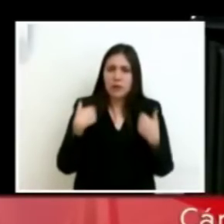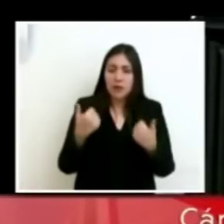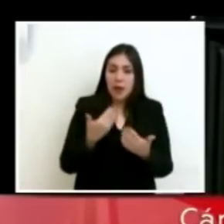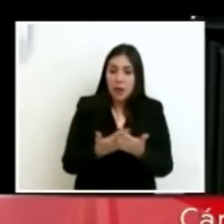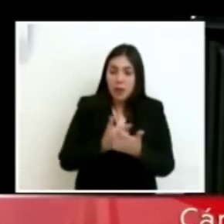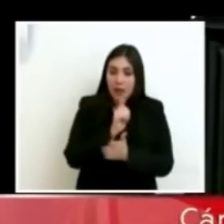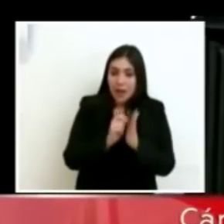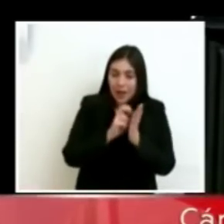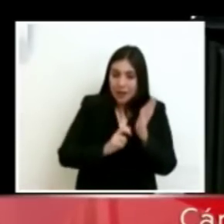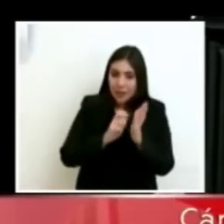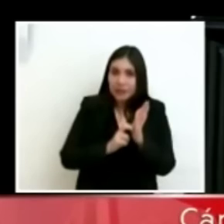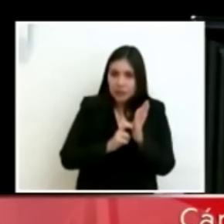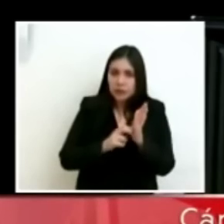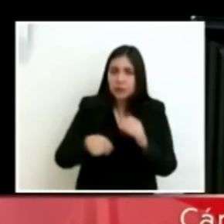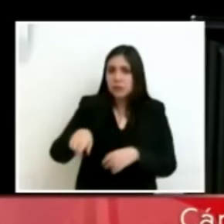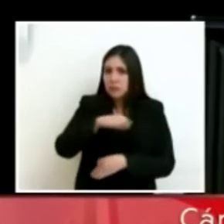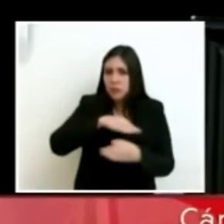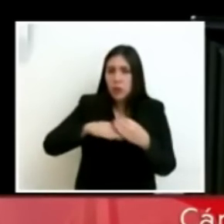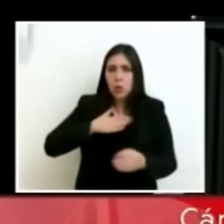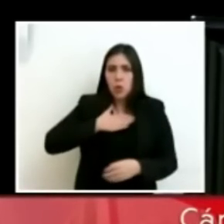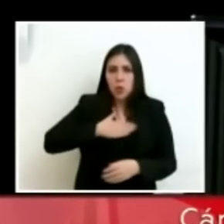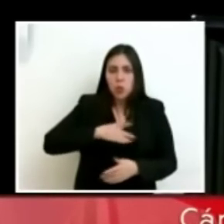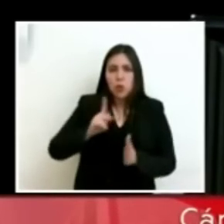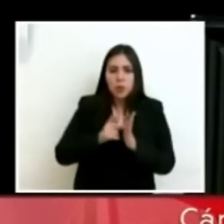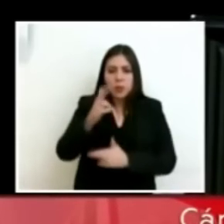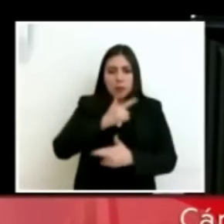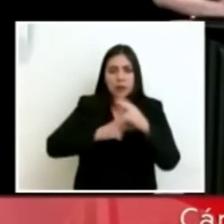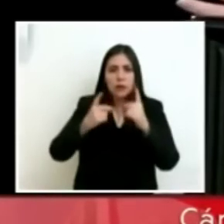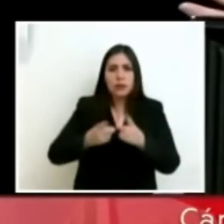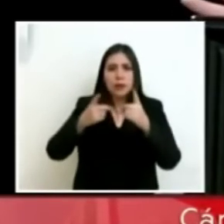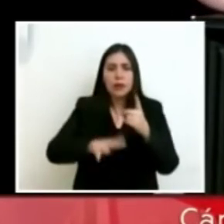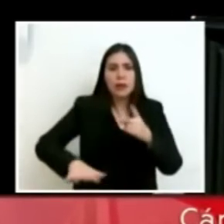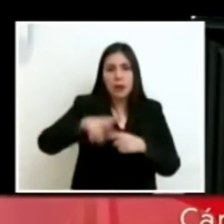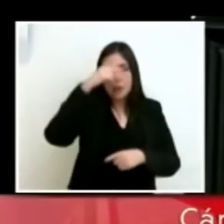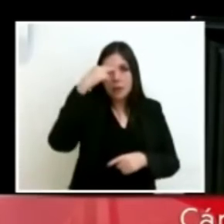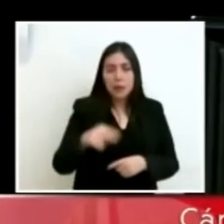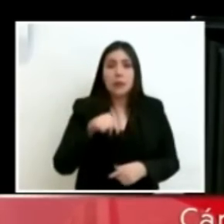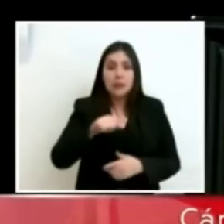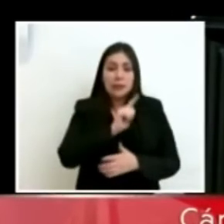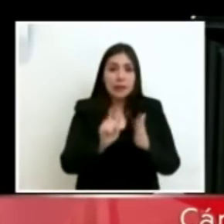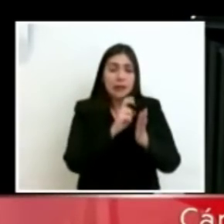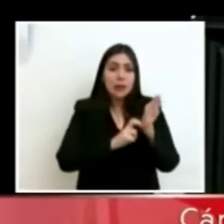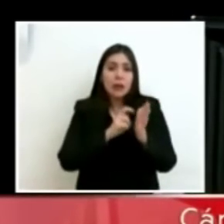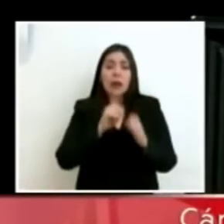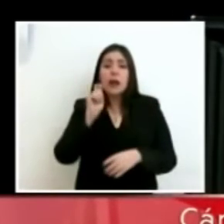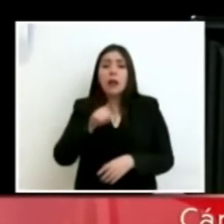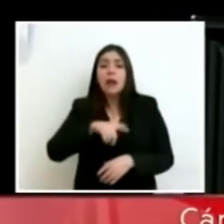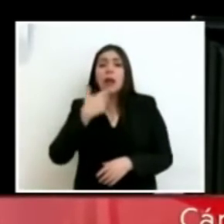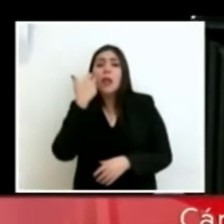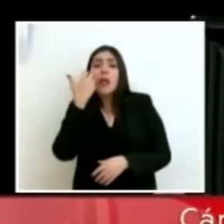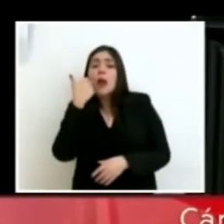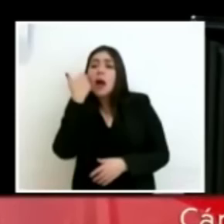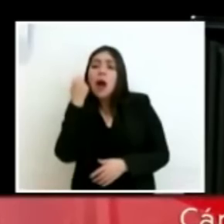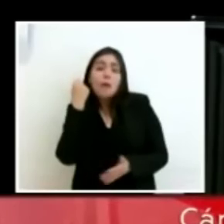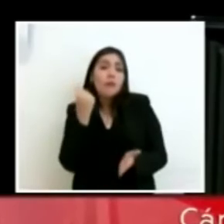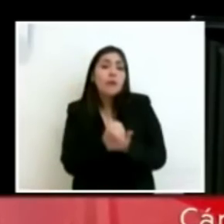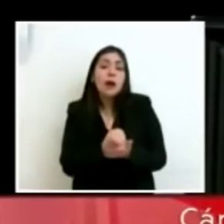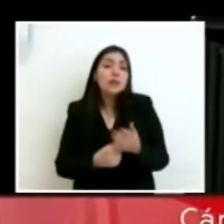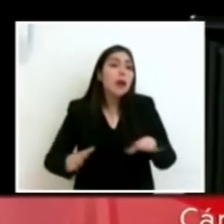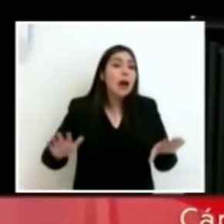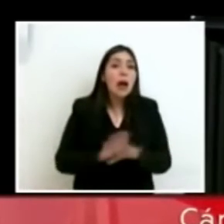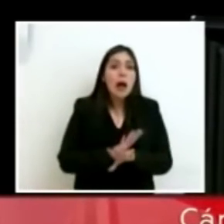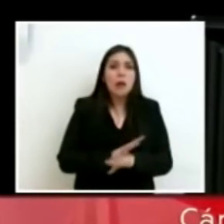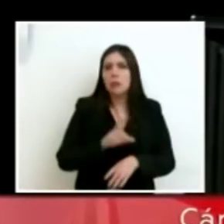reforma estamos devolviendo la justicia al pueblo de México. Esta reforma no es un capricho como algunos mencionan, es un acto